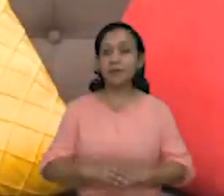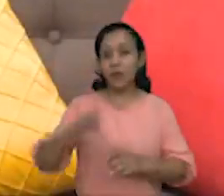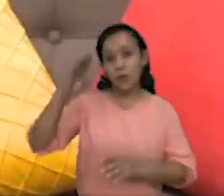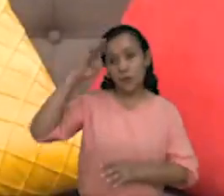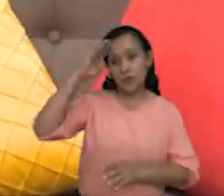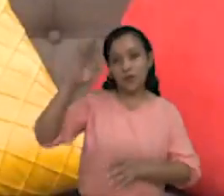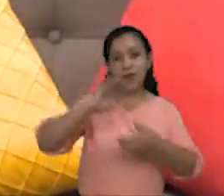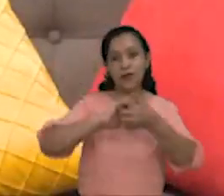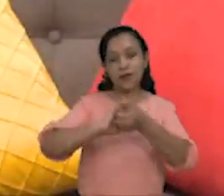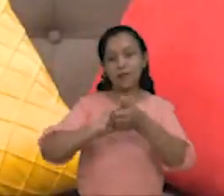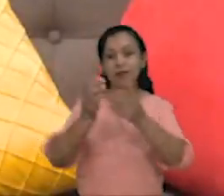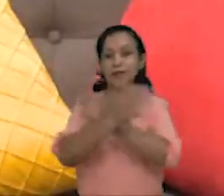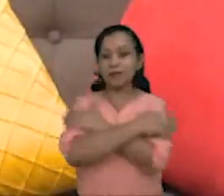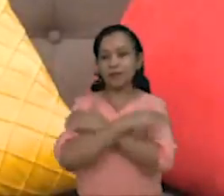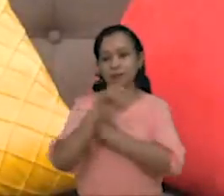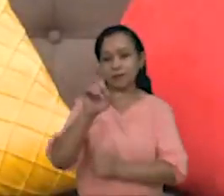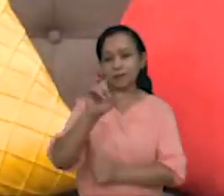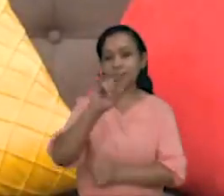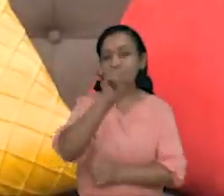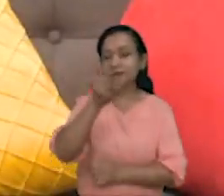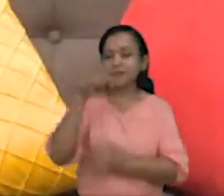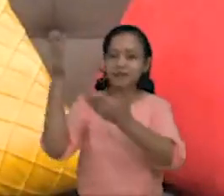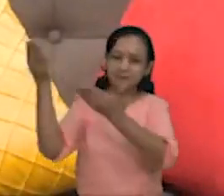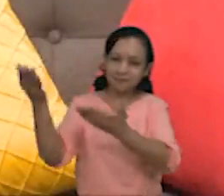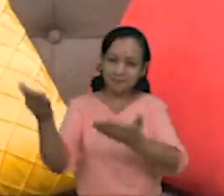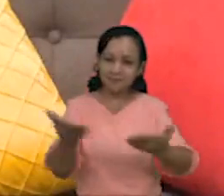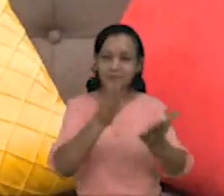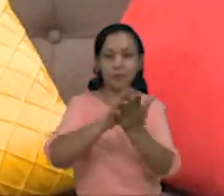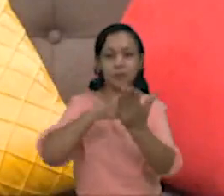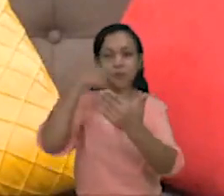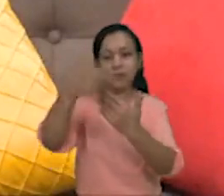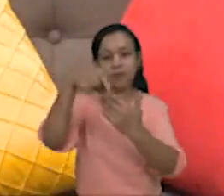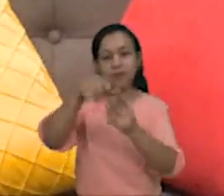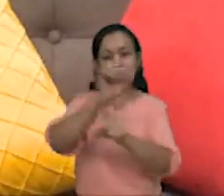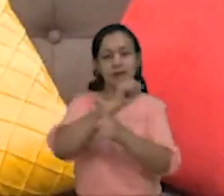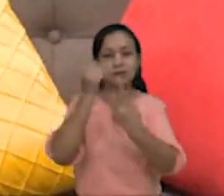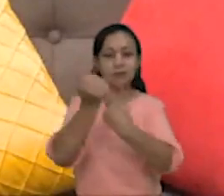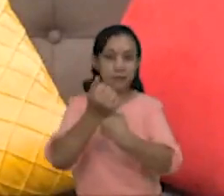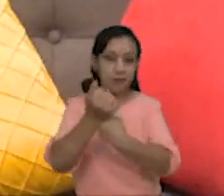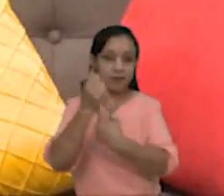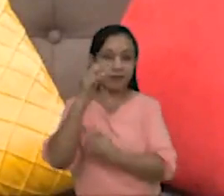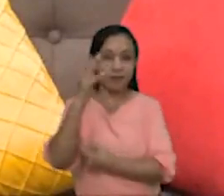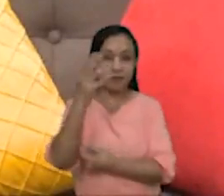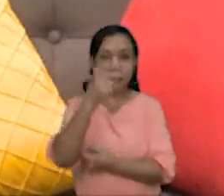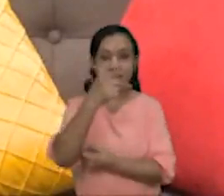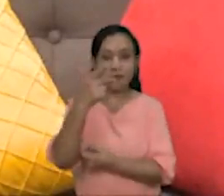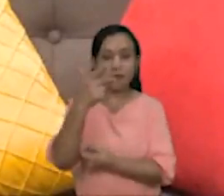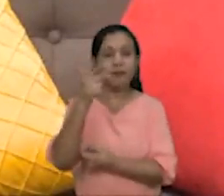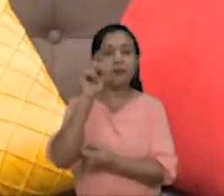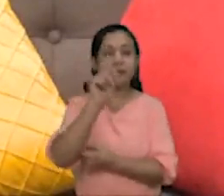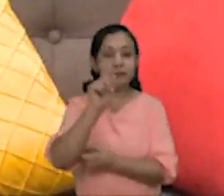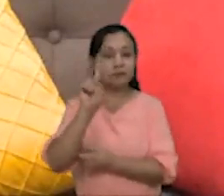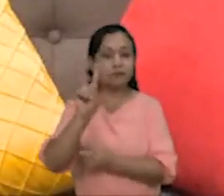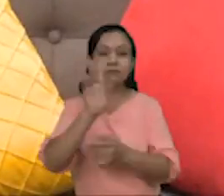Hola amigos televidentes, les saluda Liz Escoto y les damos la bienvenida a nuestro programa desde el Parlamento. Hoy estaremos